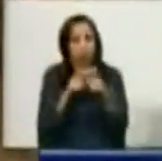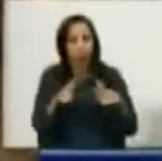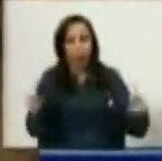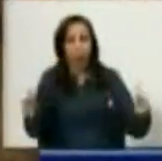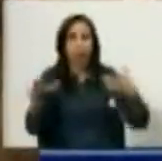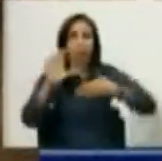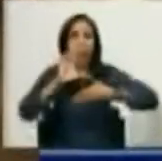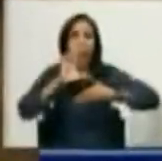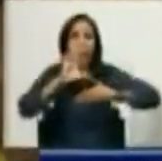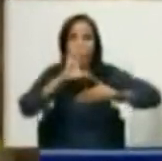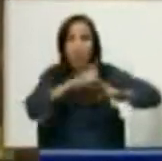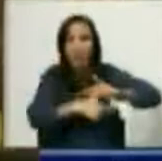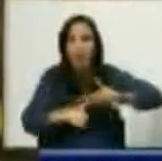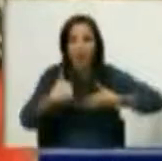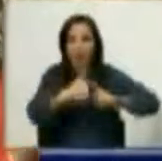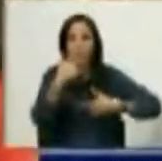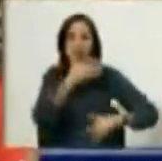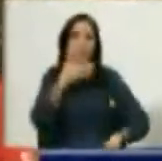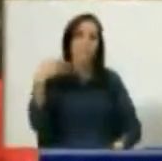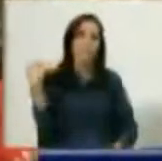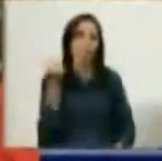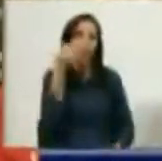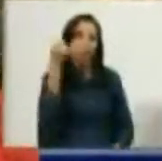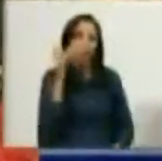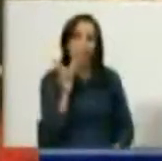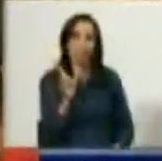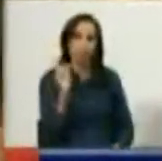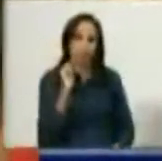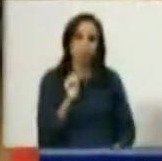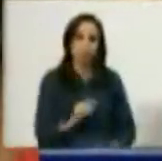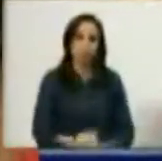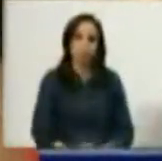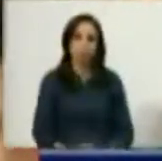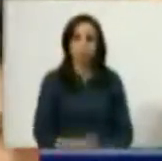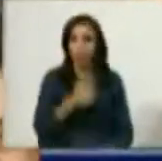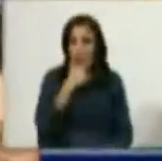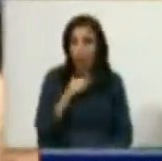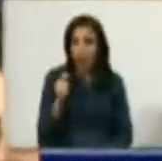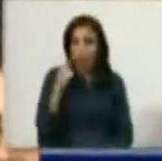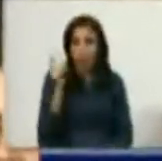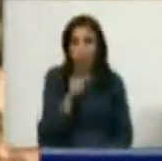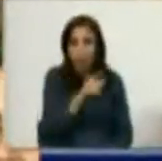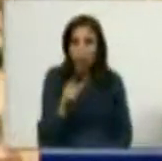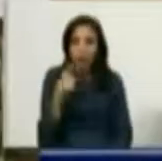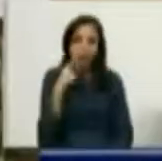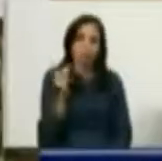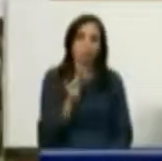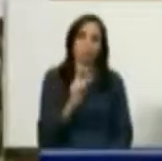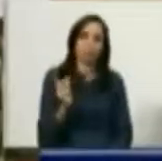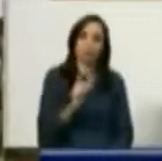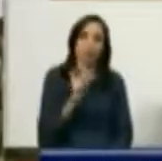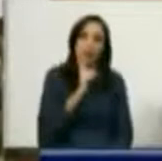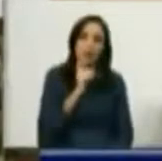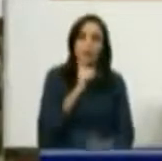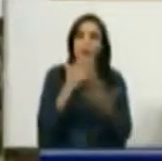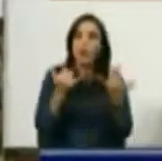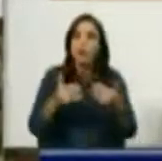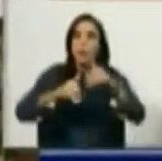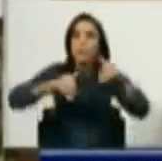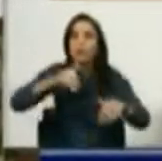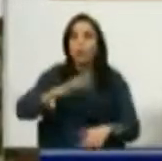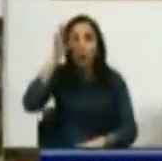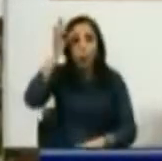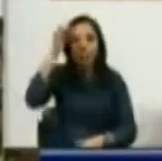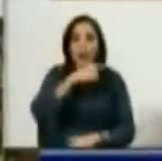América es fácil decirlo Ah bueno y vamos ahorita elecciones de concejales